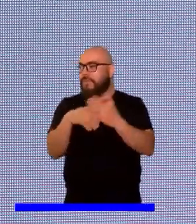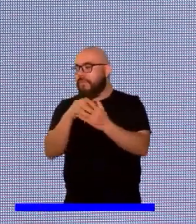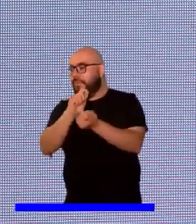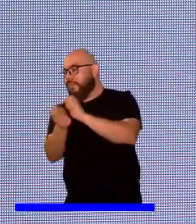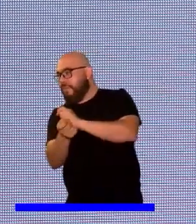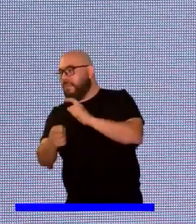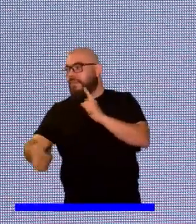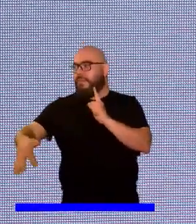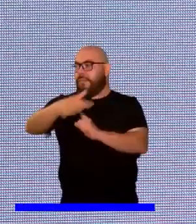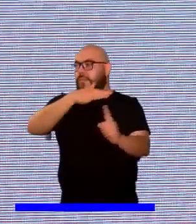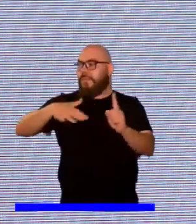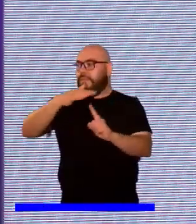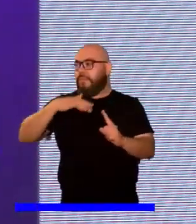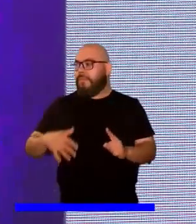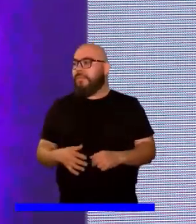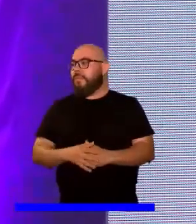con su entorno.